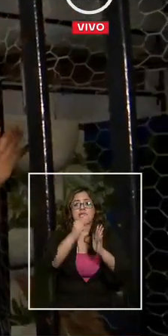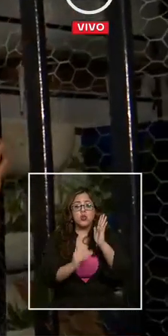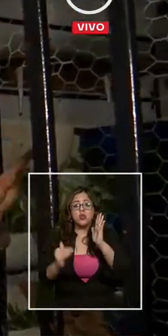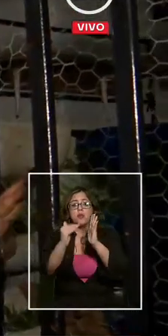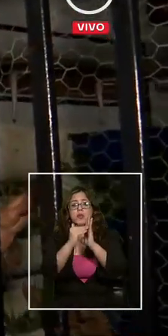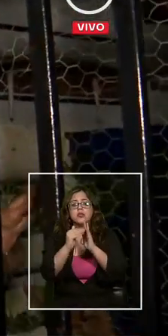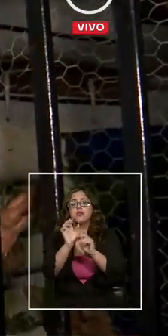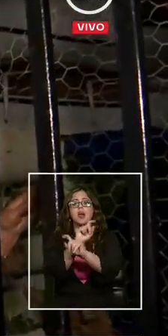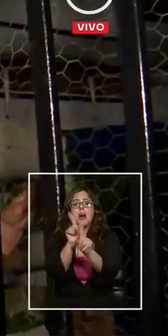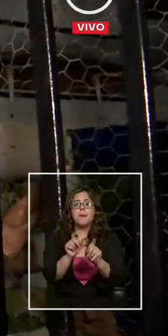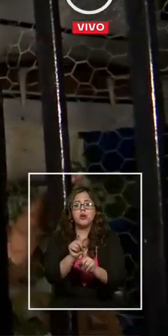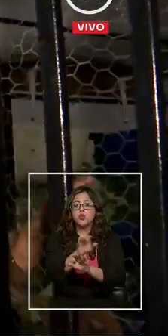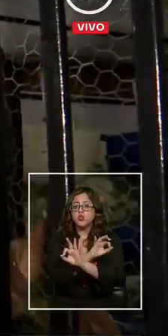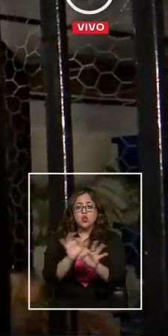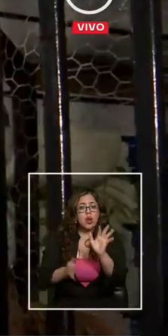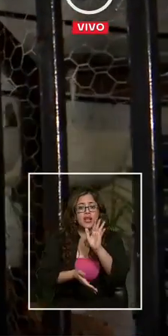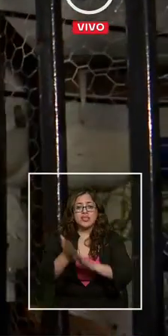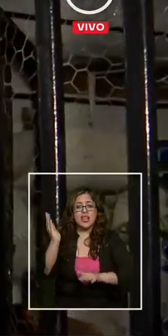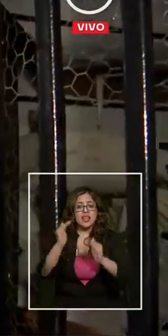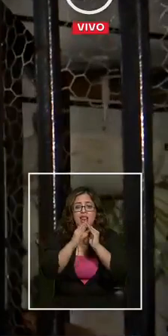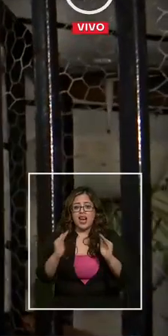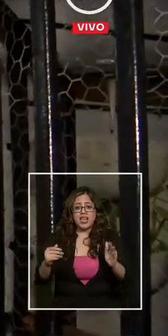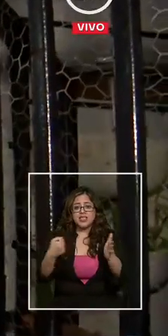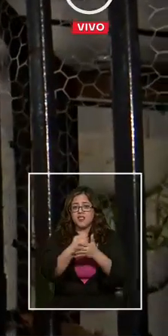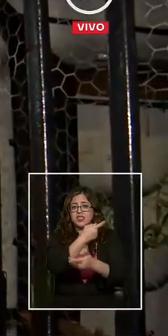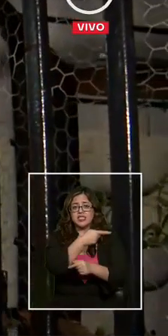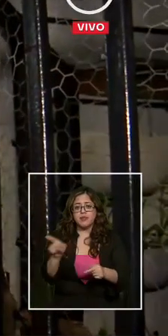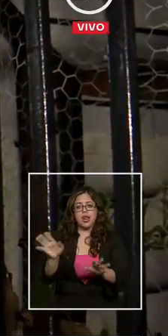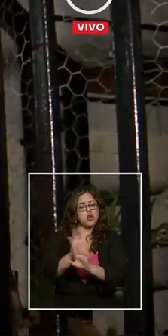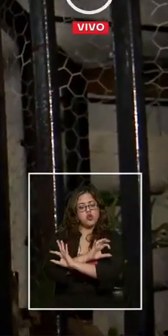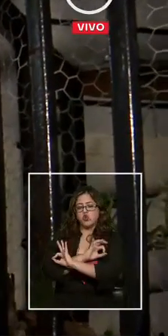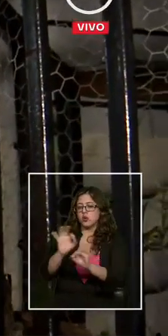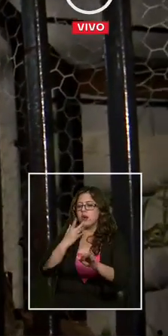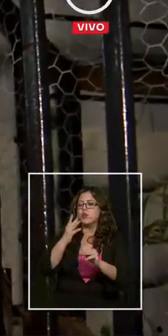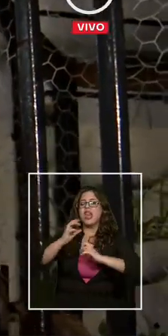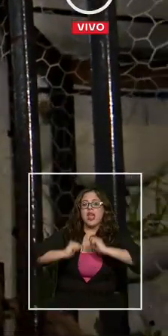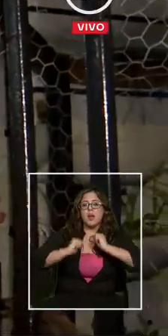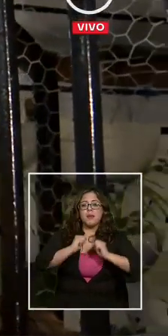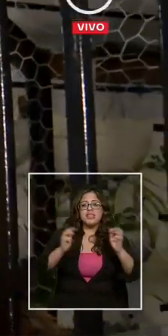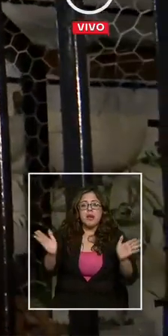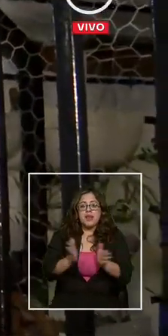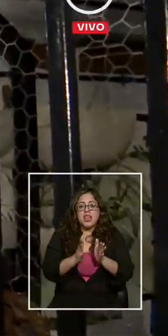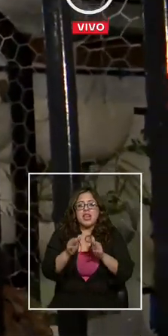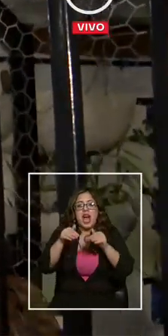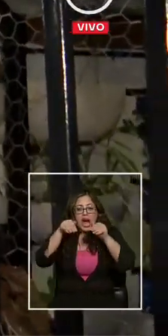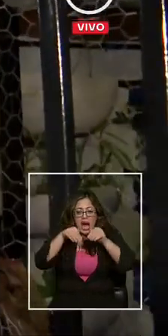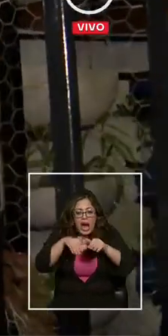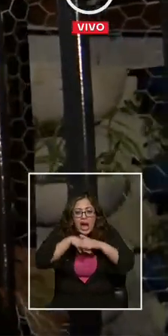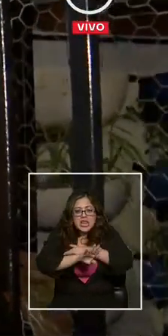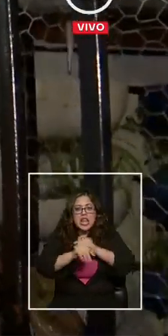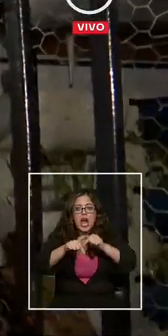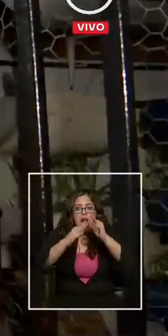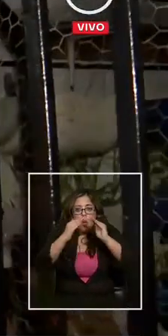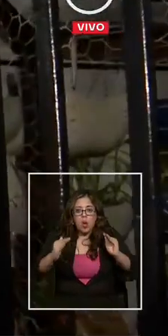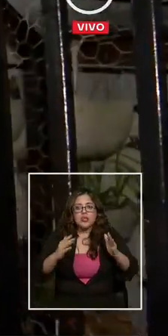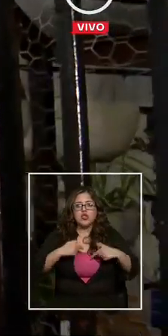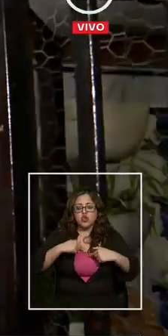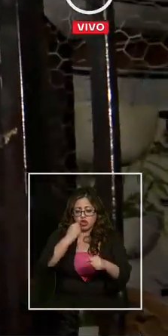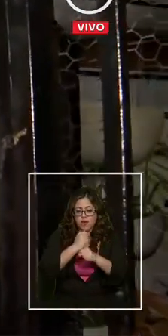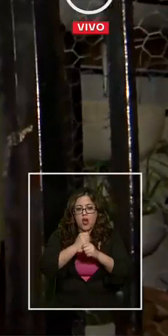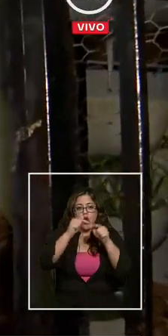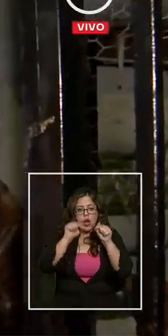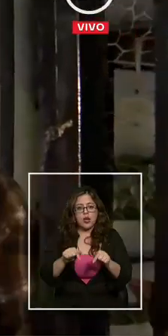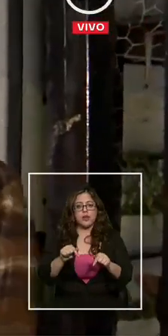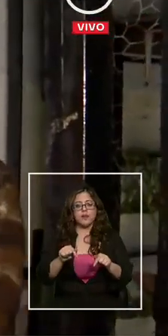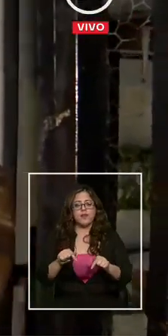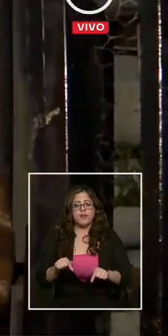Te hago una pregunta, ¿tú nunca sales un fin de semana y dejas la casa cerrada? Nunca, porque tengo una empresa chiquitita y la tengo aquí en mi casa y trabajo aquí mismo.